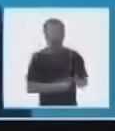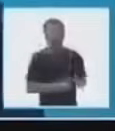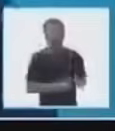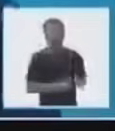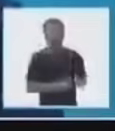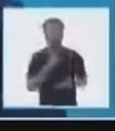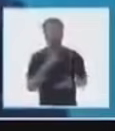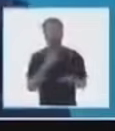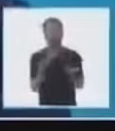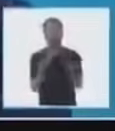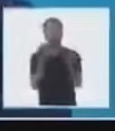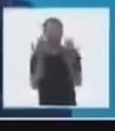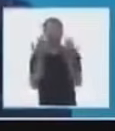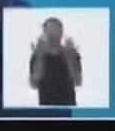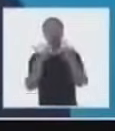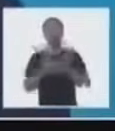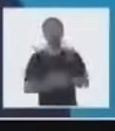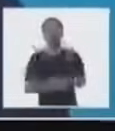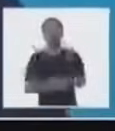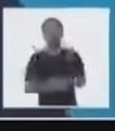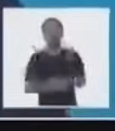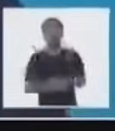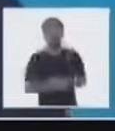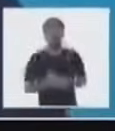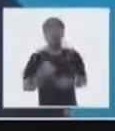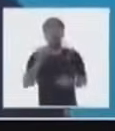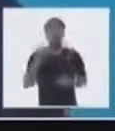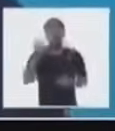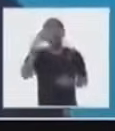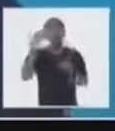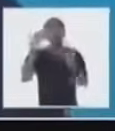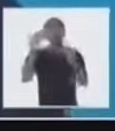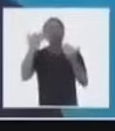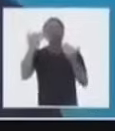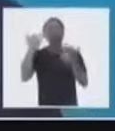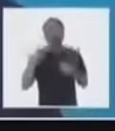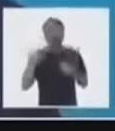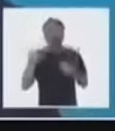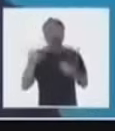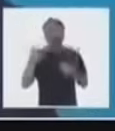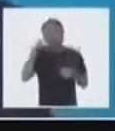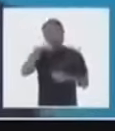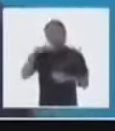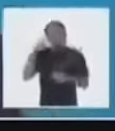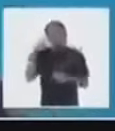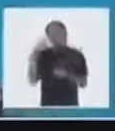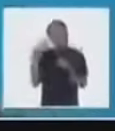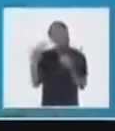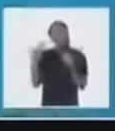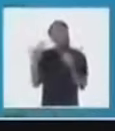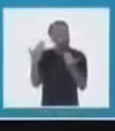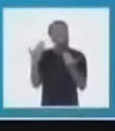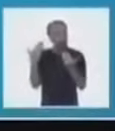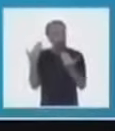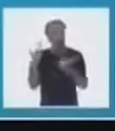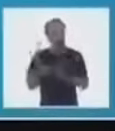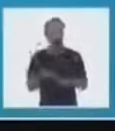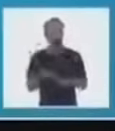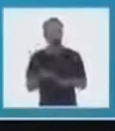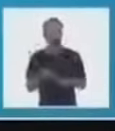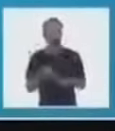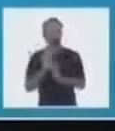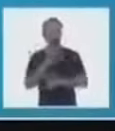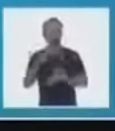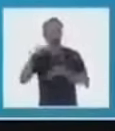del Caño. Obviamente no vamos a apoyar a Milei y no le vamos a dar apoyo político a Massa tampoco. No, no, pero vamos a apoyar a Miriam del Caño. Pero